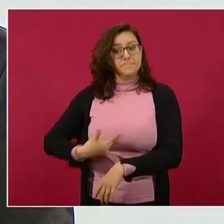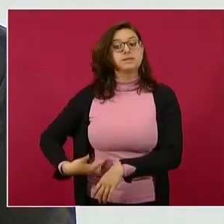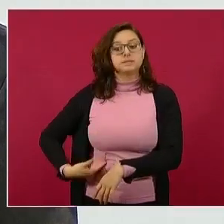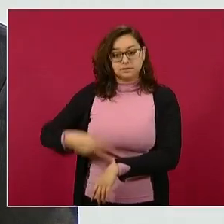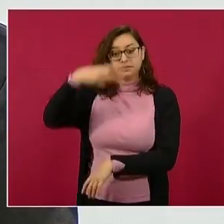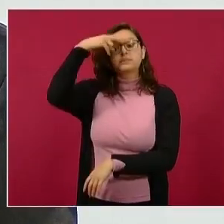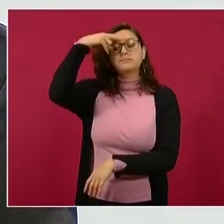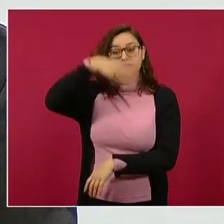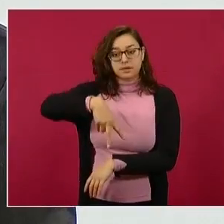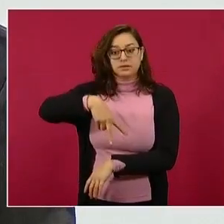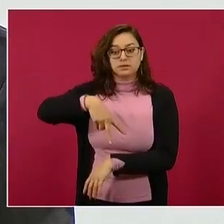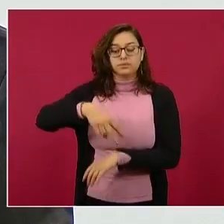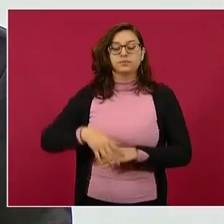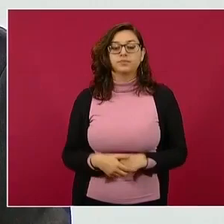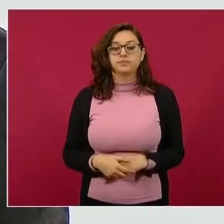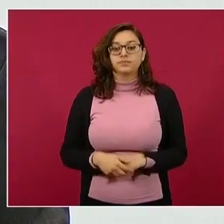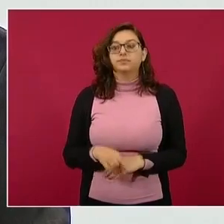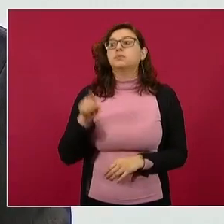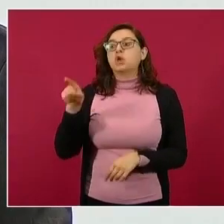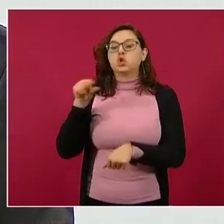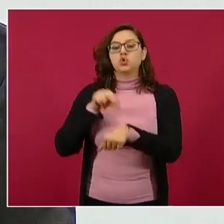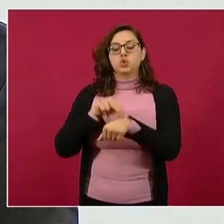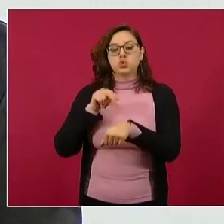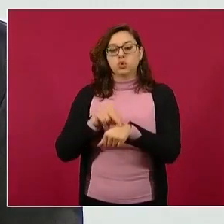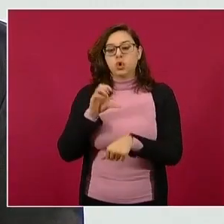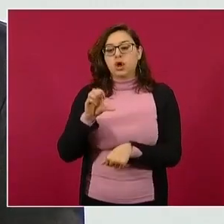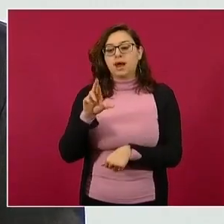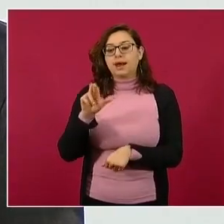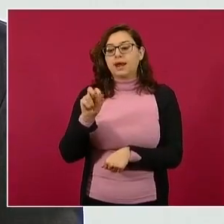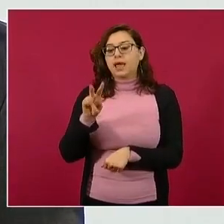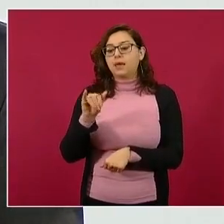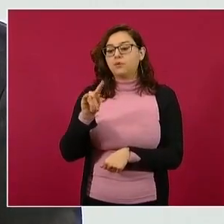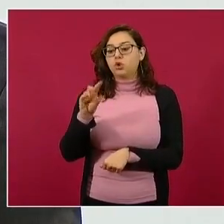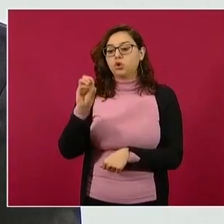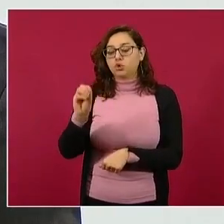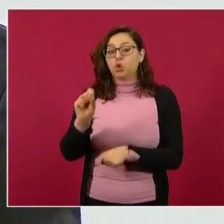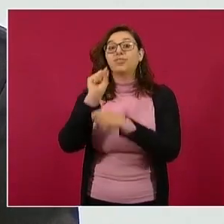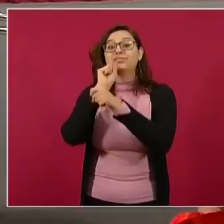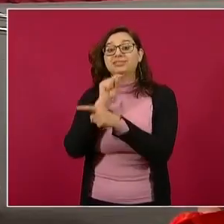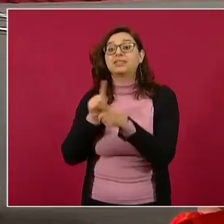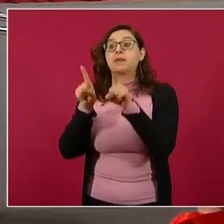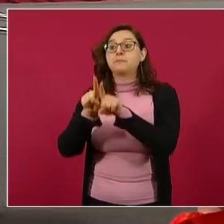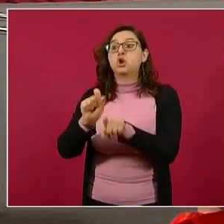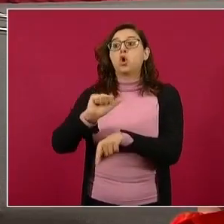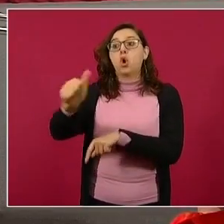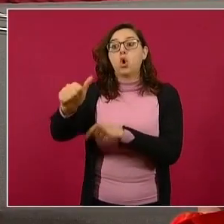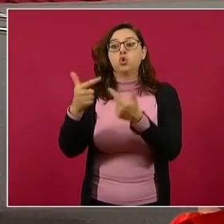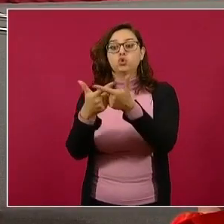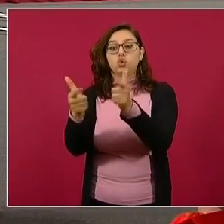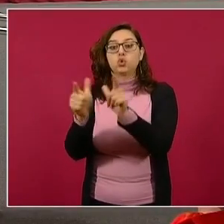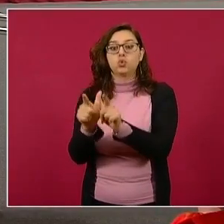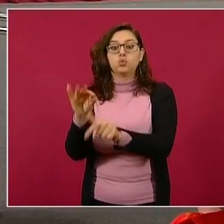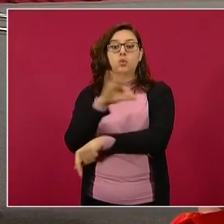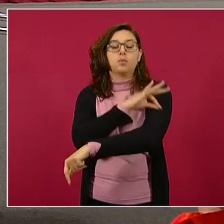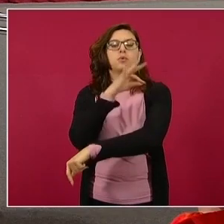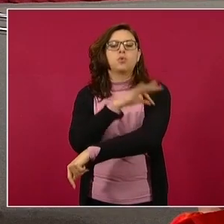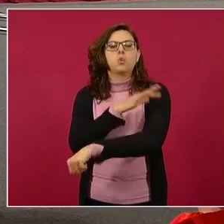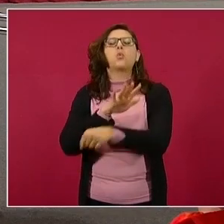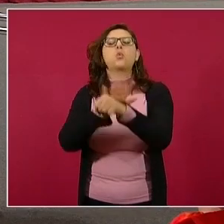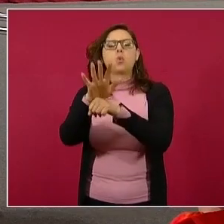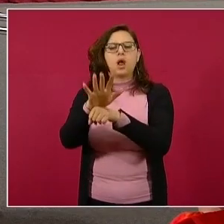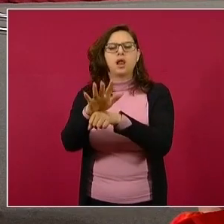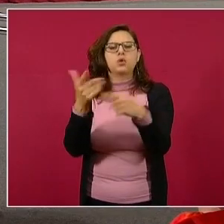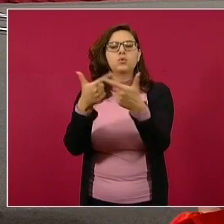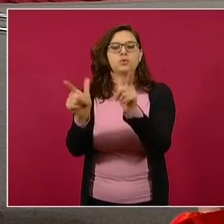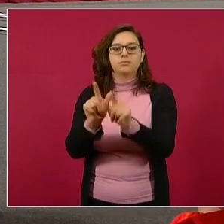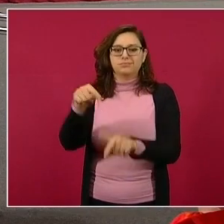estratégico. Pero el doctor Cravioto además es miembro del grupo de asesoramiento en vacunas de México,